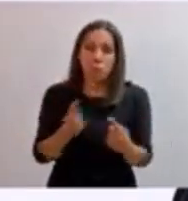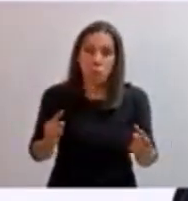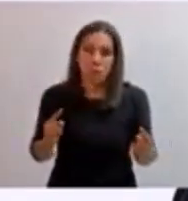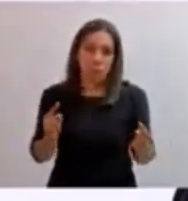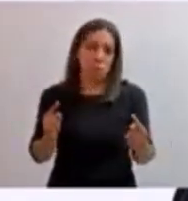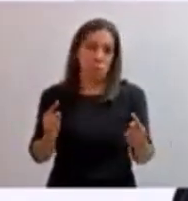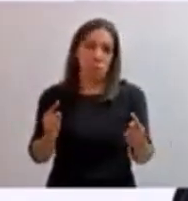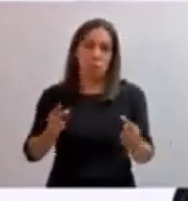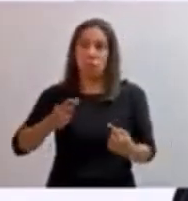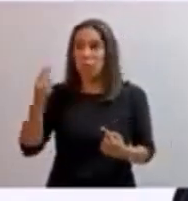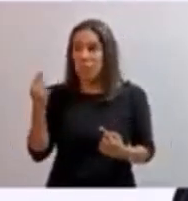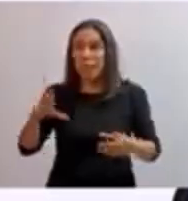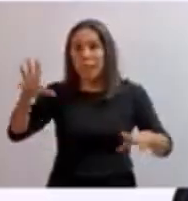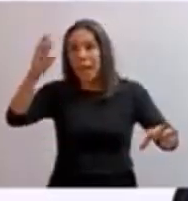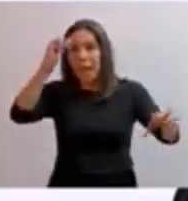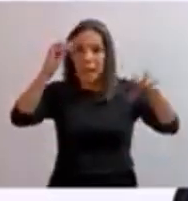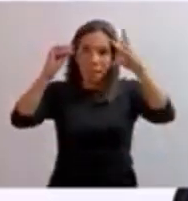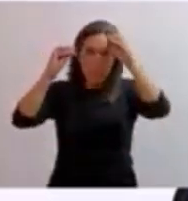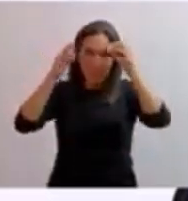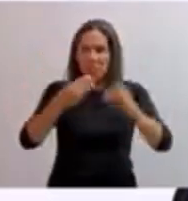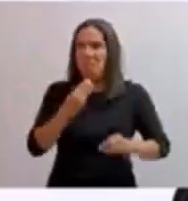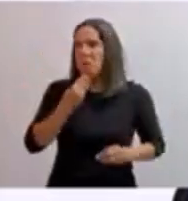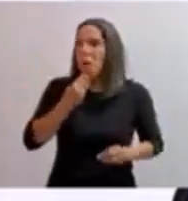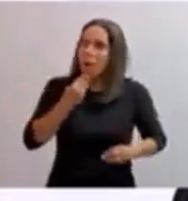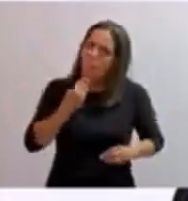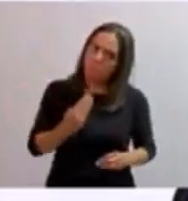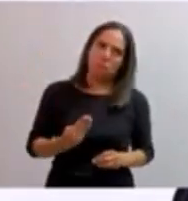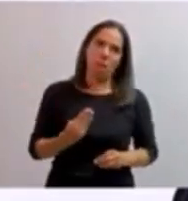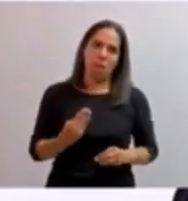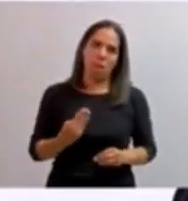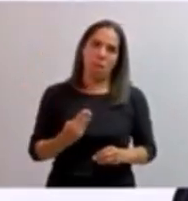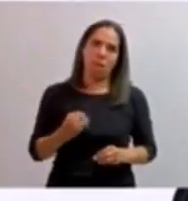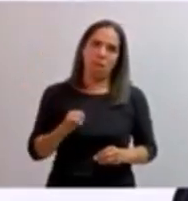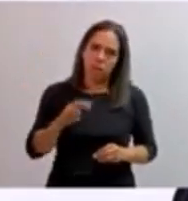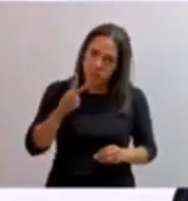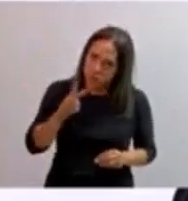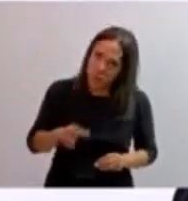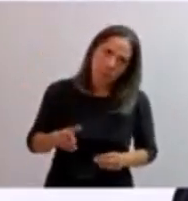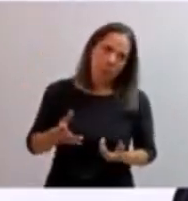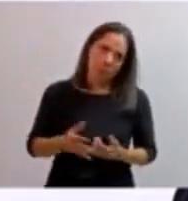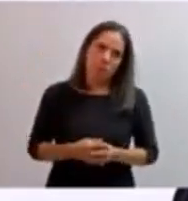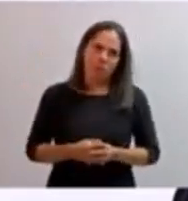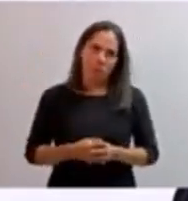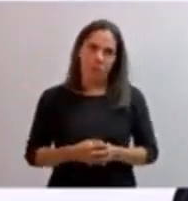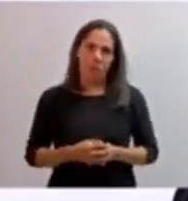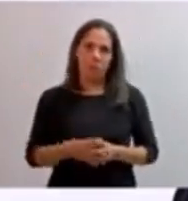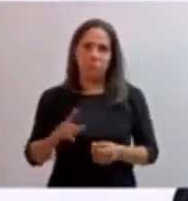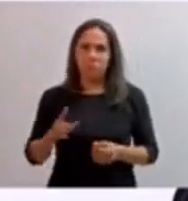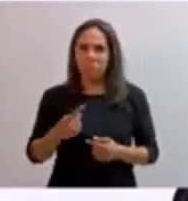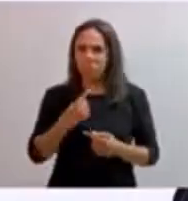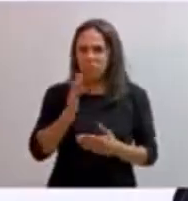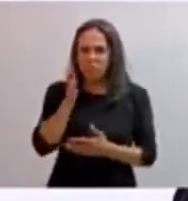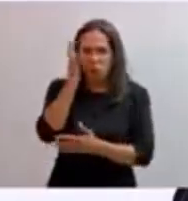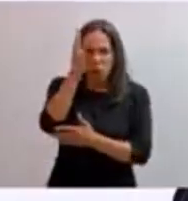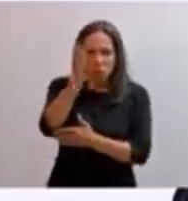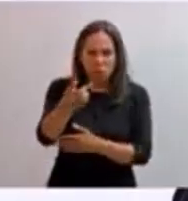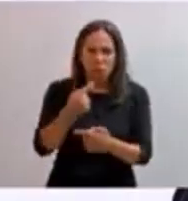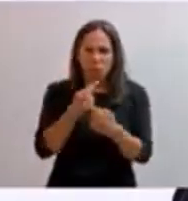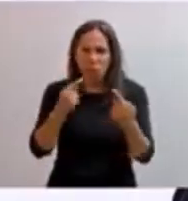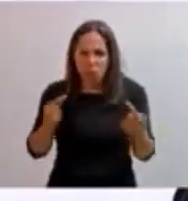como personas críticas, como personas que pueden enfrentar la vida, como personas con herramientas para vivir